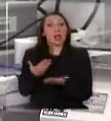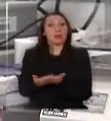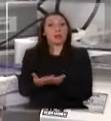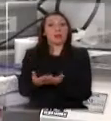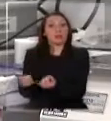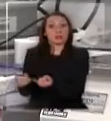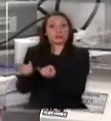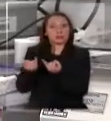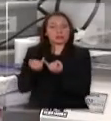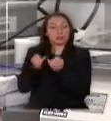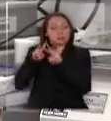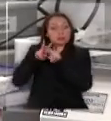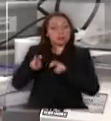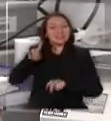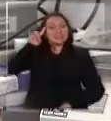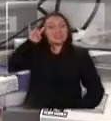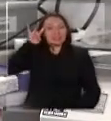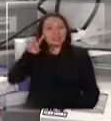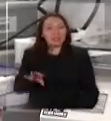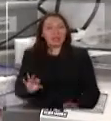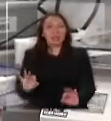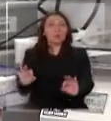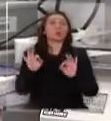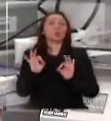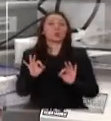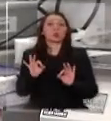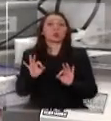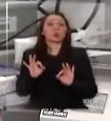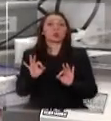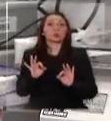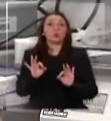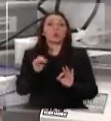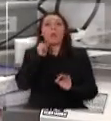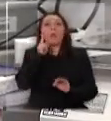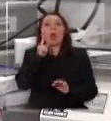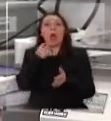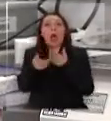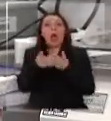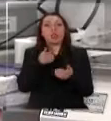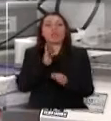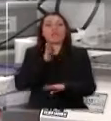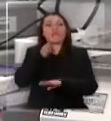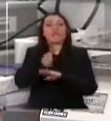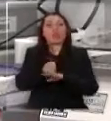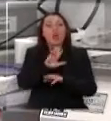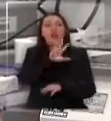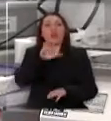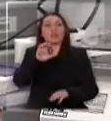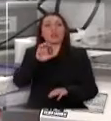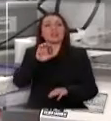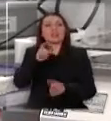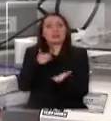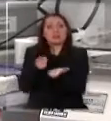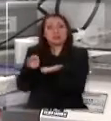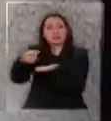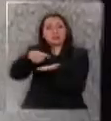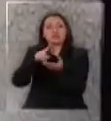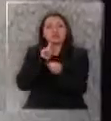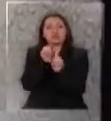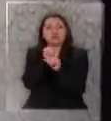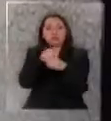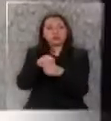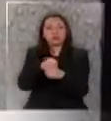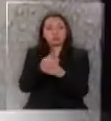al investigador es que se sabe exactamente el destino de cada una de las 900 y tantas células que lo conforman.